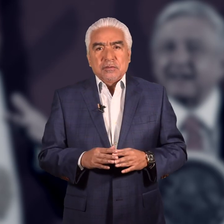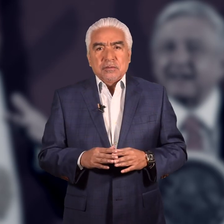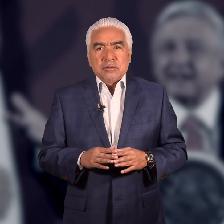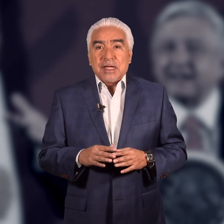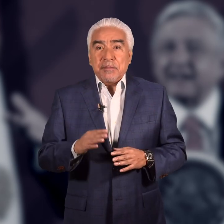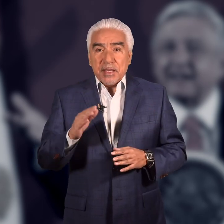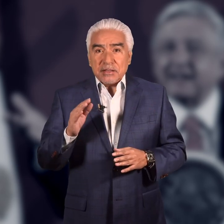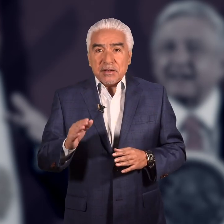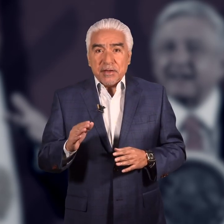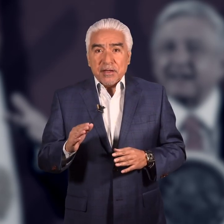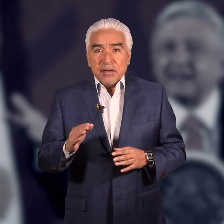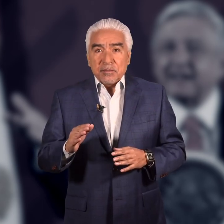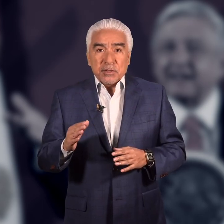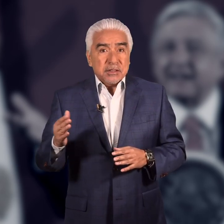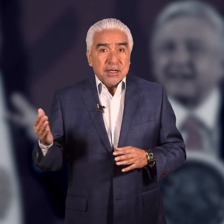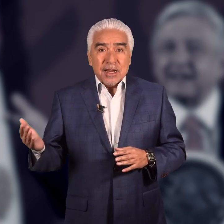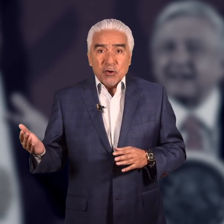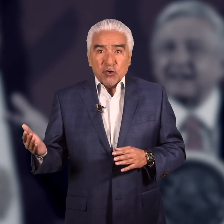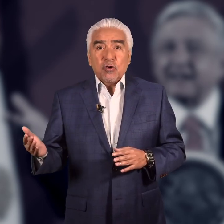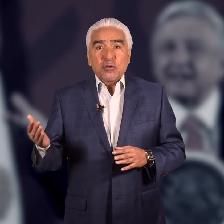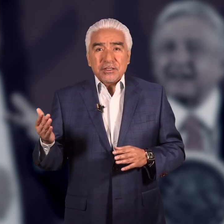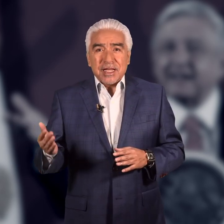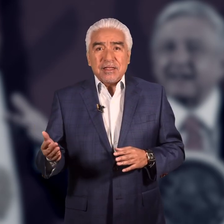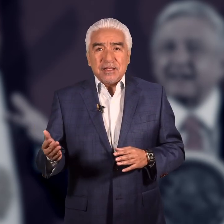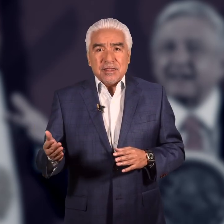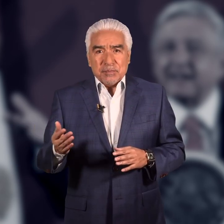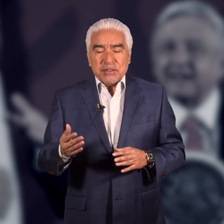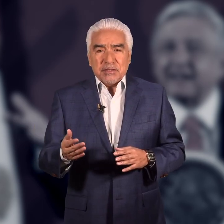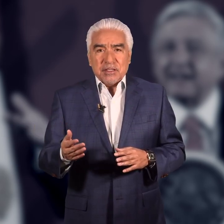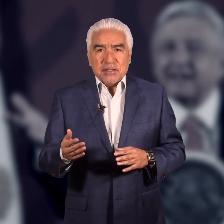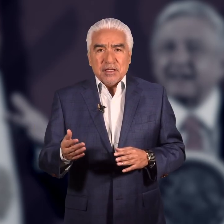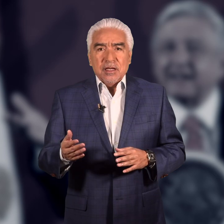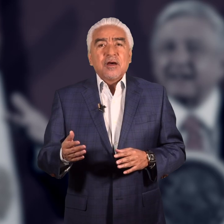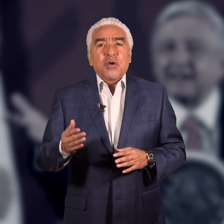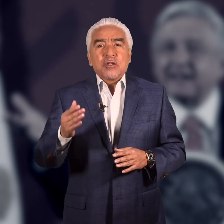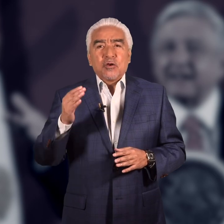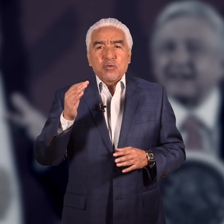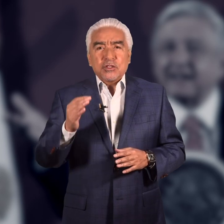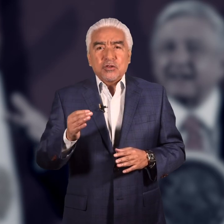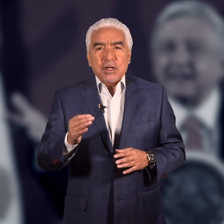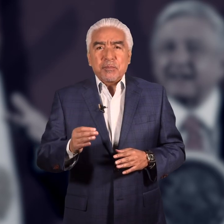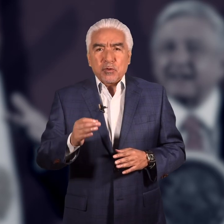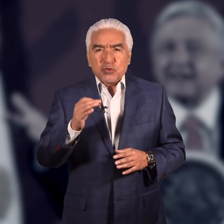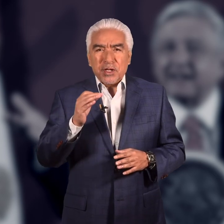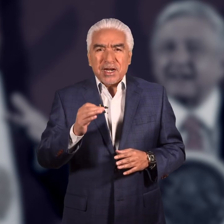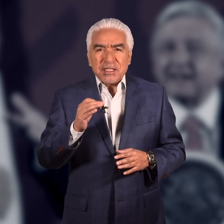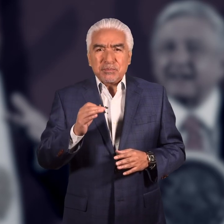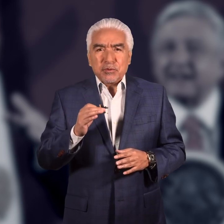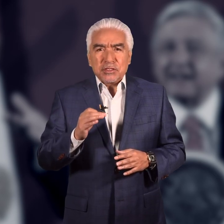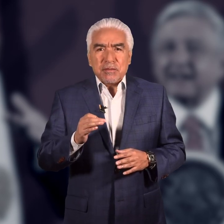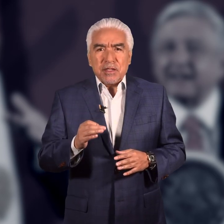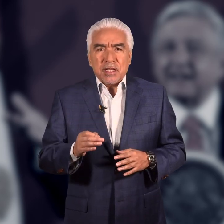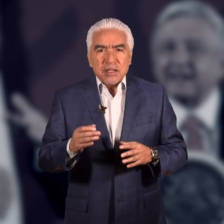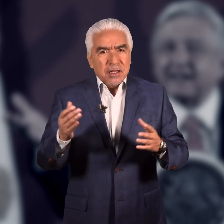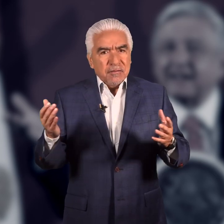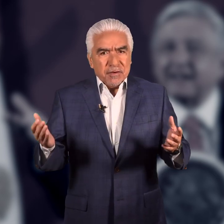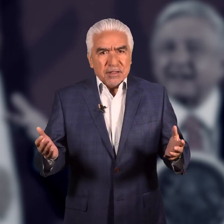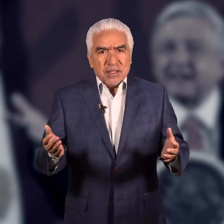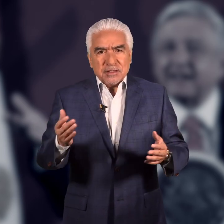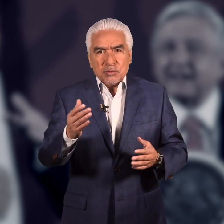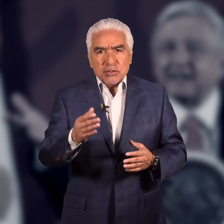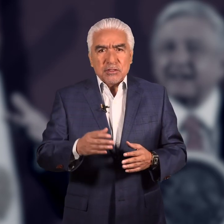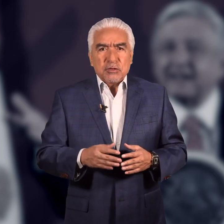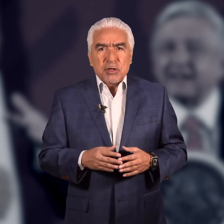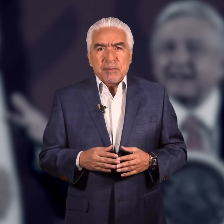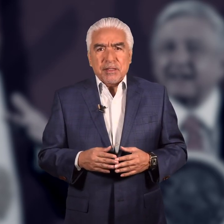genio también se ve, pues, en el enojo constante del presidente cuando lo cuestionan por su irresponsabilidad